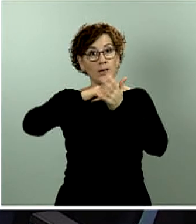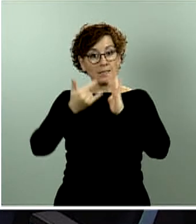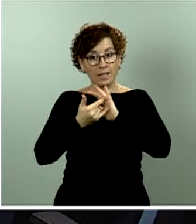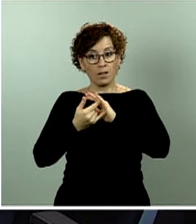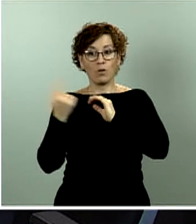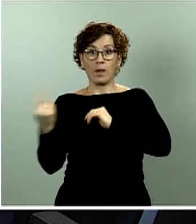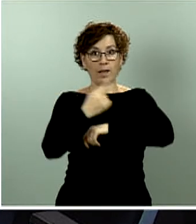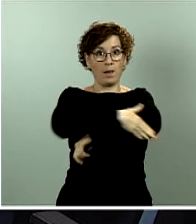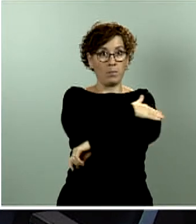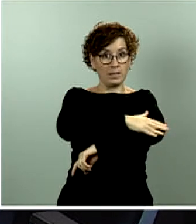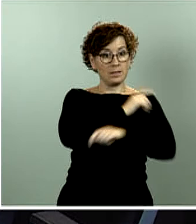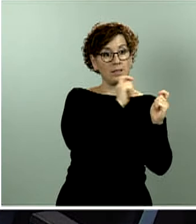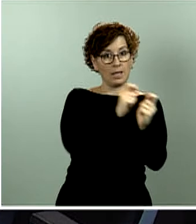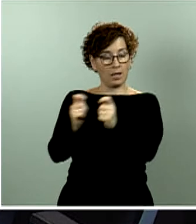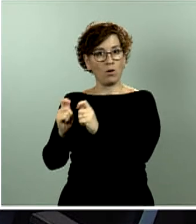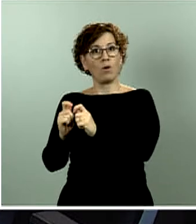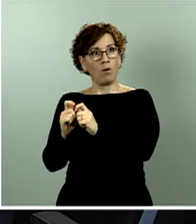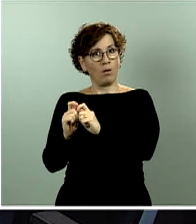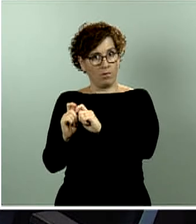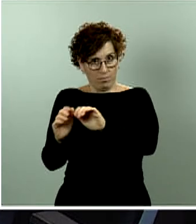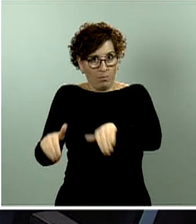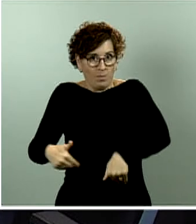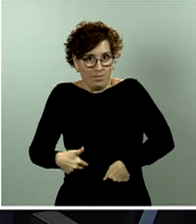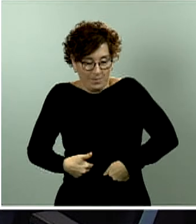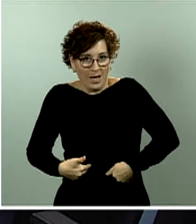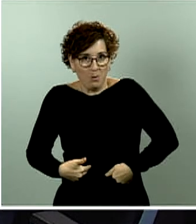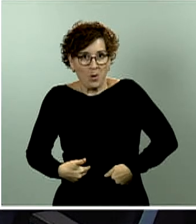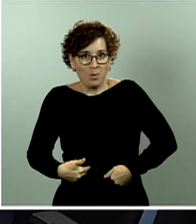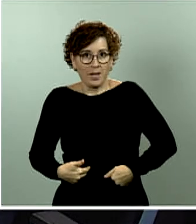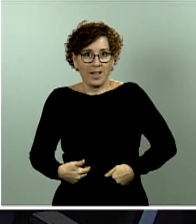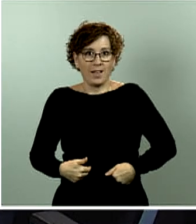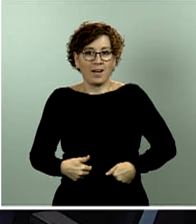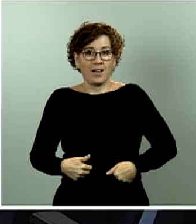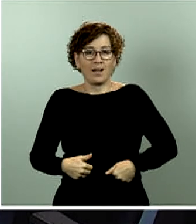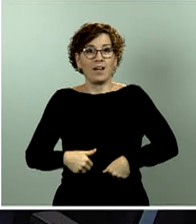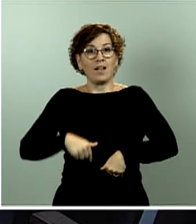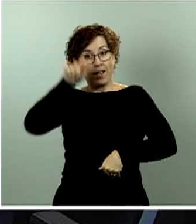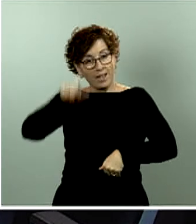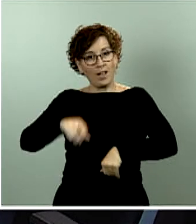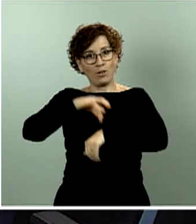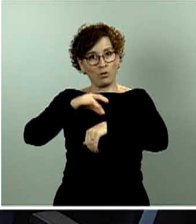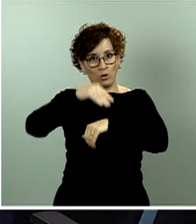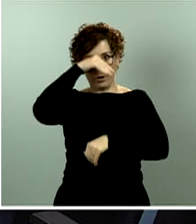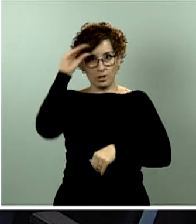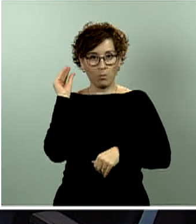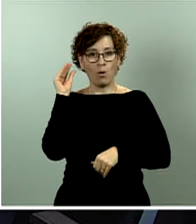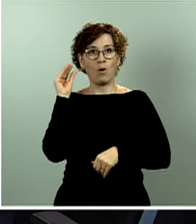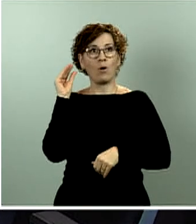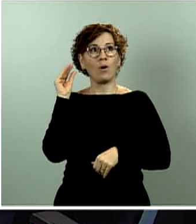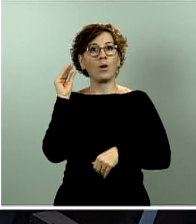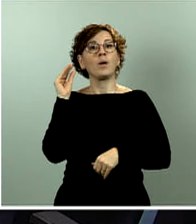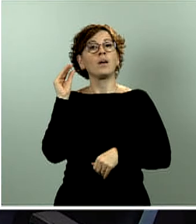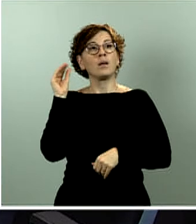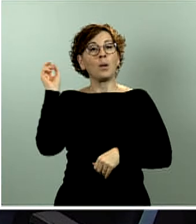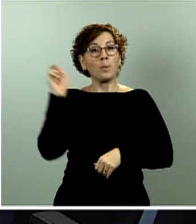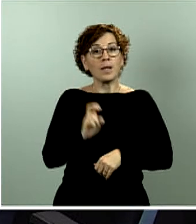van a volver, desde luego seguramente desde el ámbito sanitario, doctor Simón, volverán a comparecer de manera singular cuando sea necesario